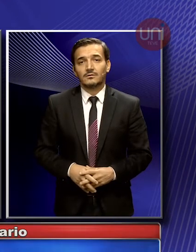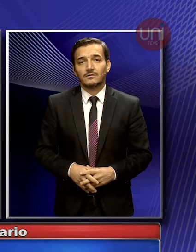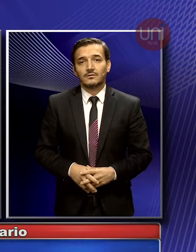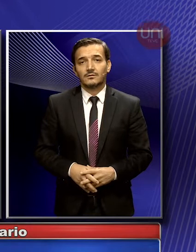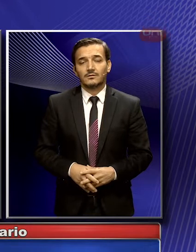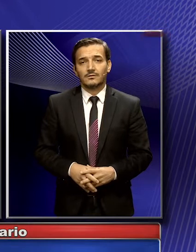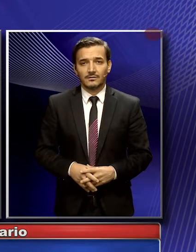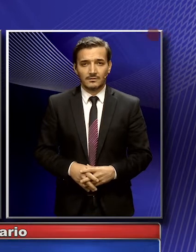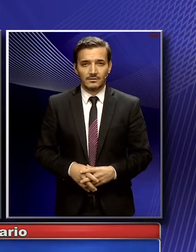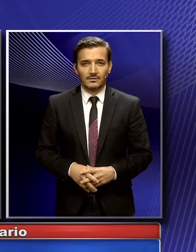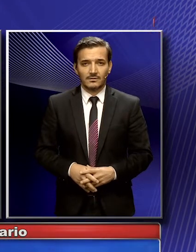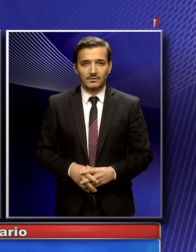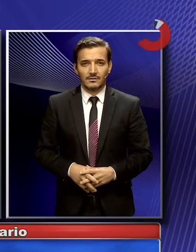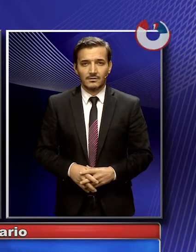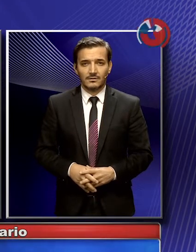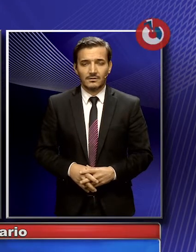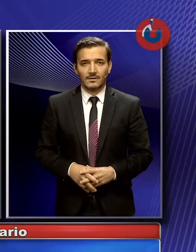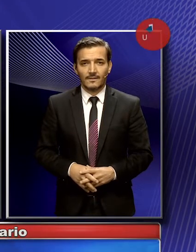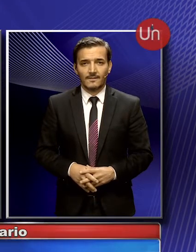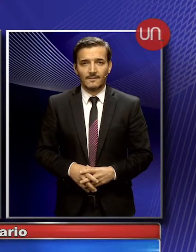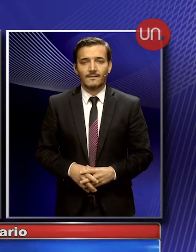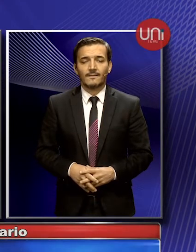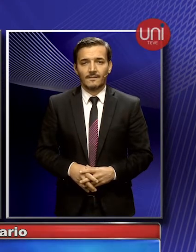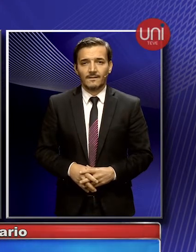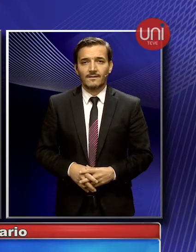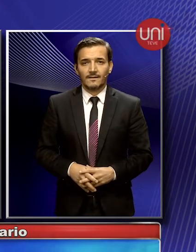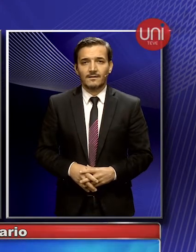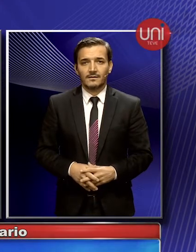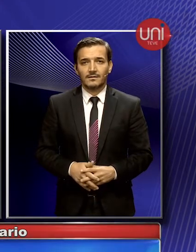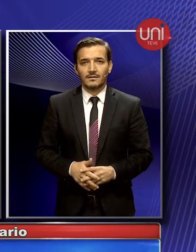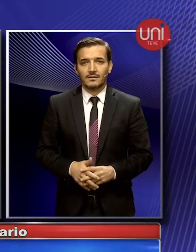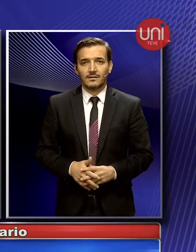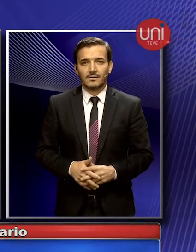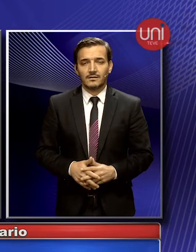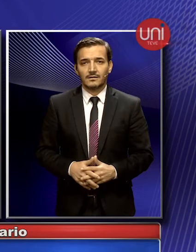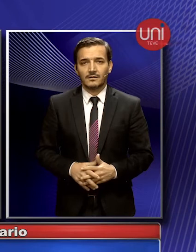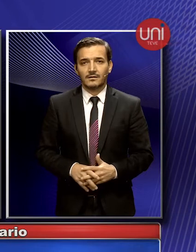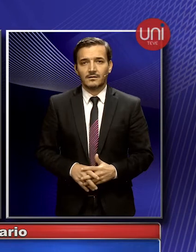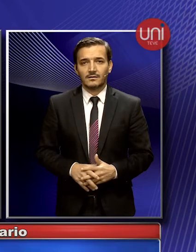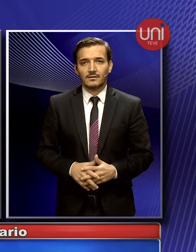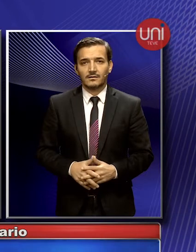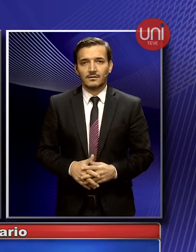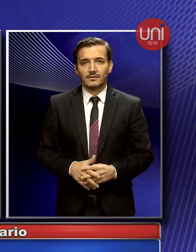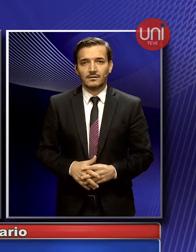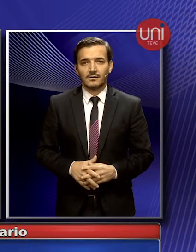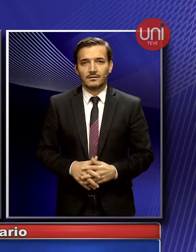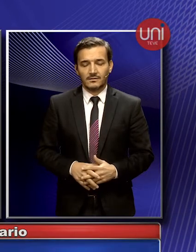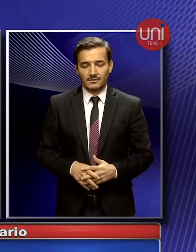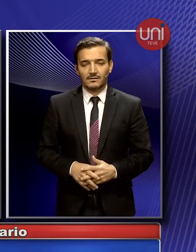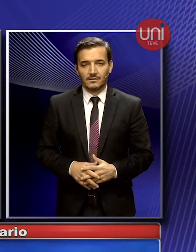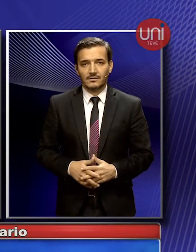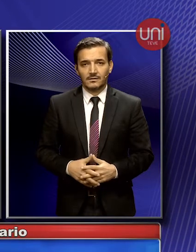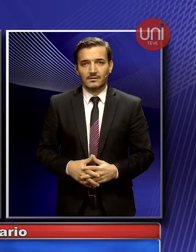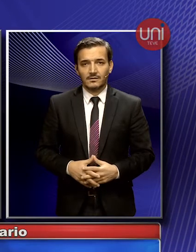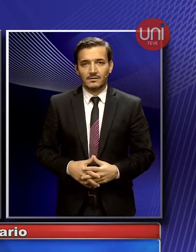A ver, lo que es el invierno y la movilidad turística van a hacer que se produzca un aumento en la cantidad de clases. Si a eso